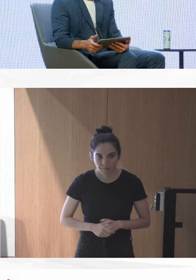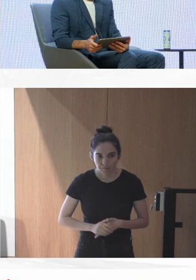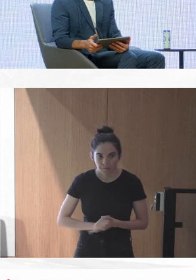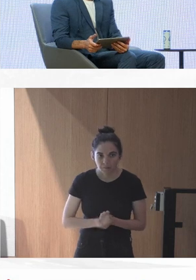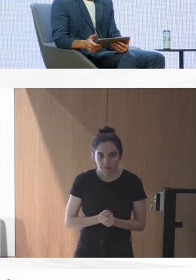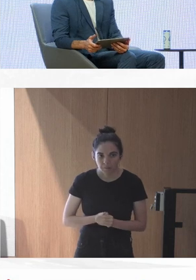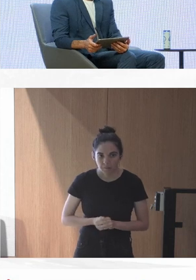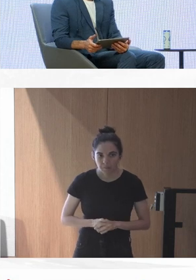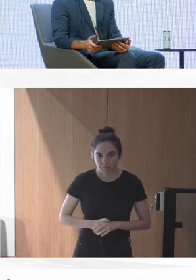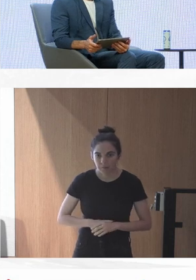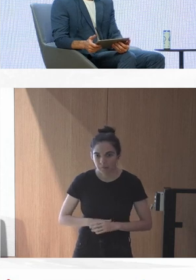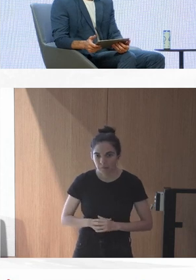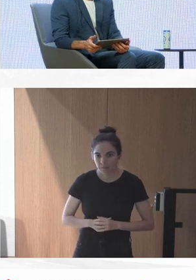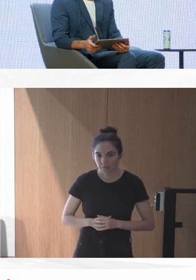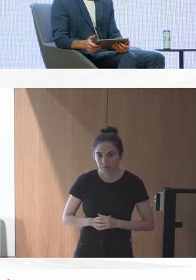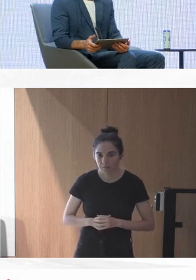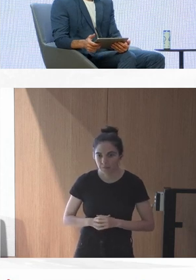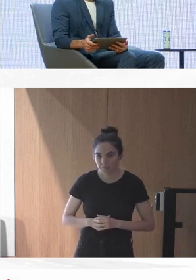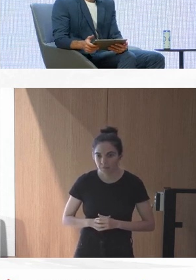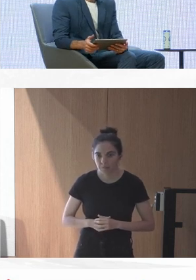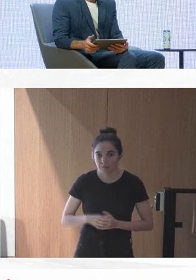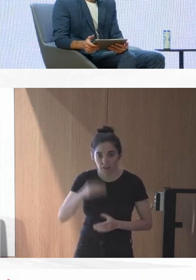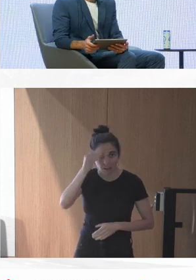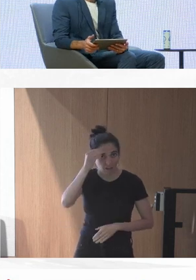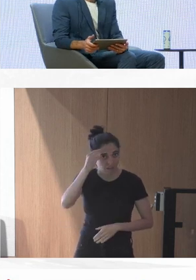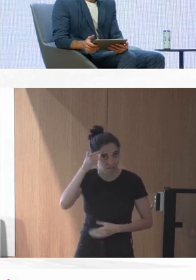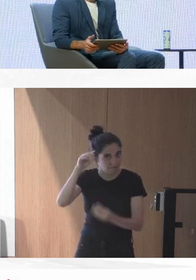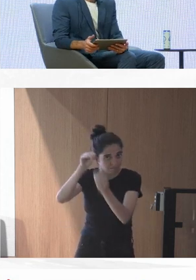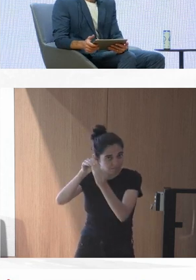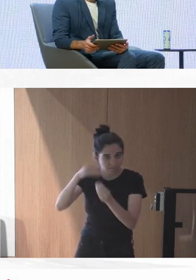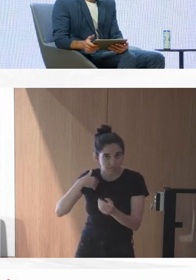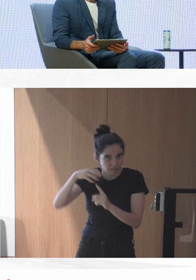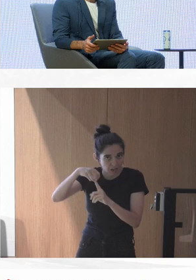bueno, que has mencionado perfectamente los puntos clave.